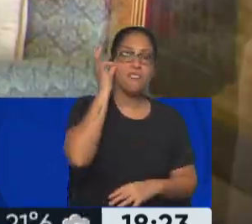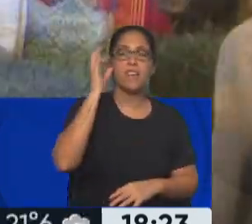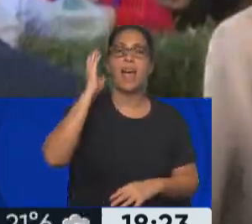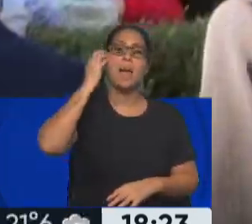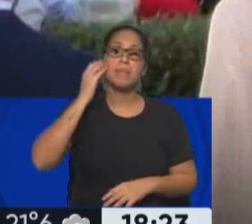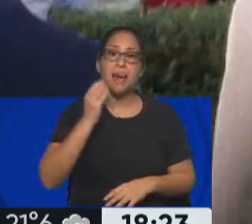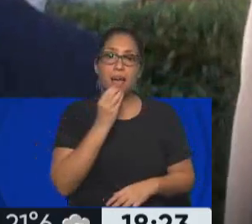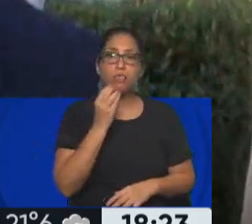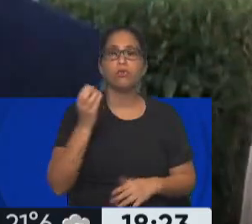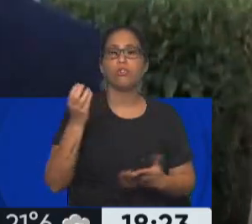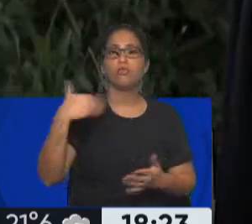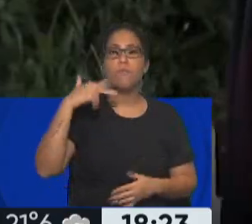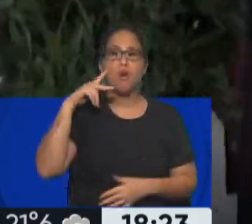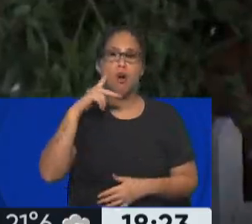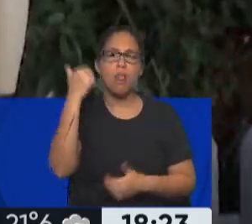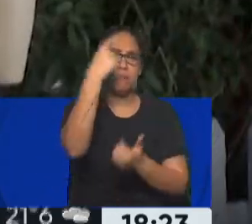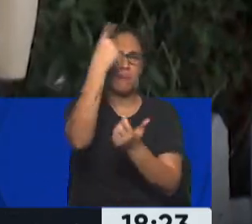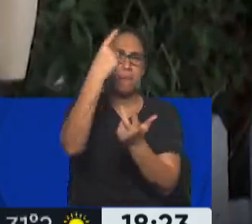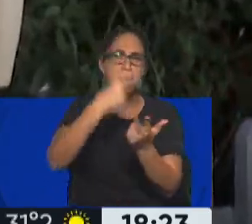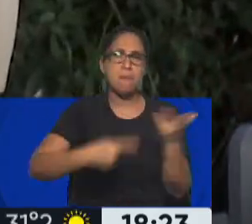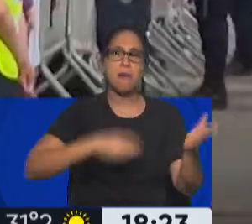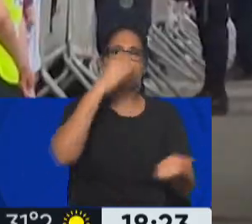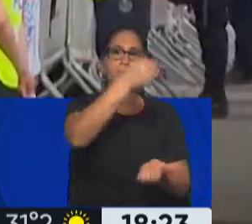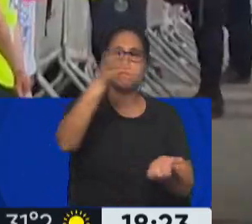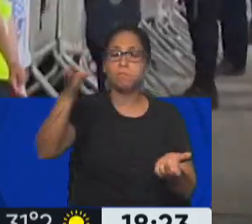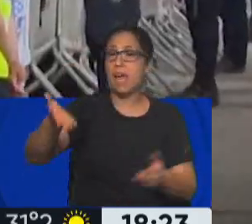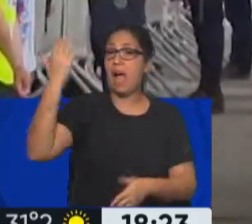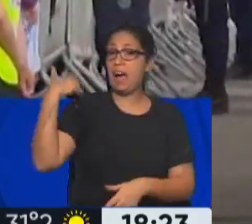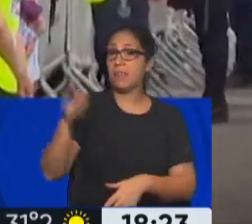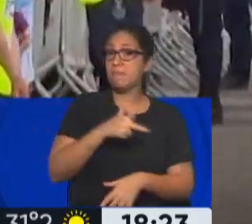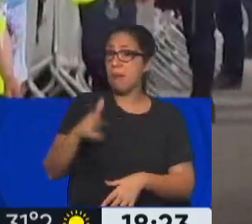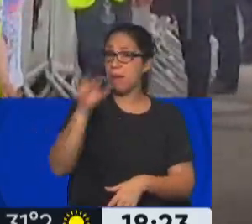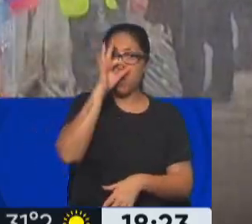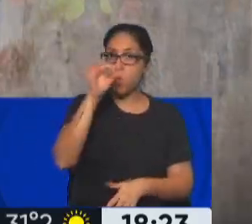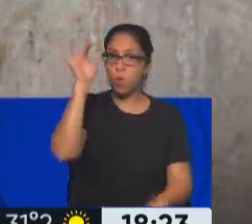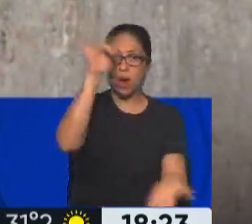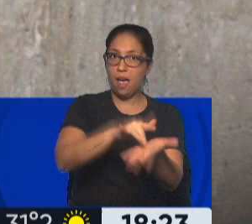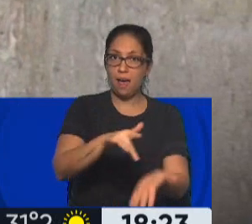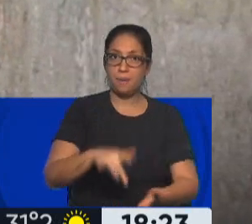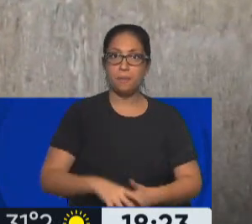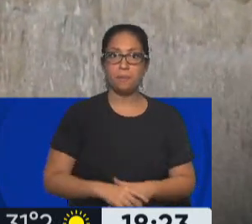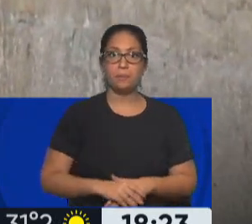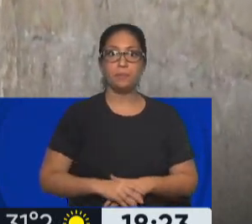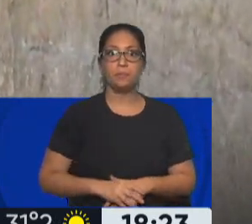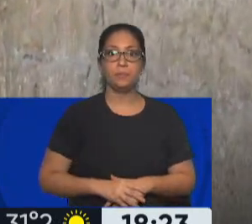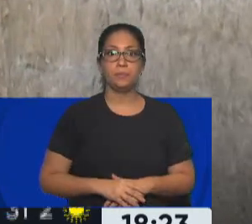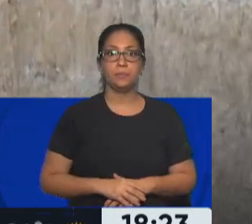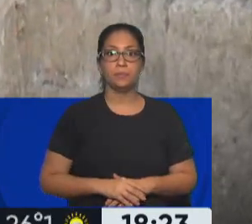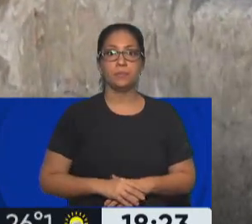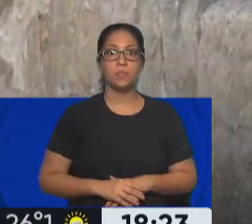Árabes Unidos y Mongolia fueron lugares donde ninguno de sus antecesores había estado.